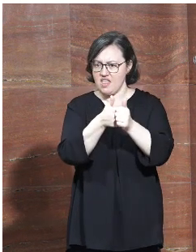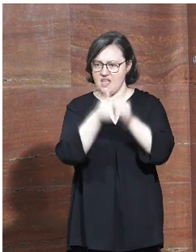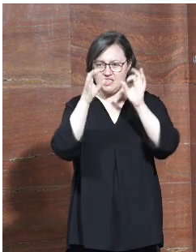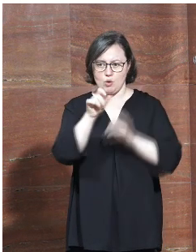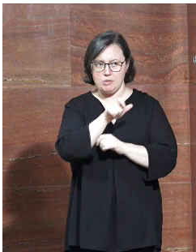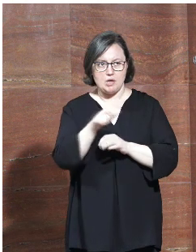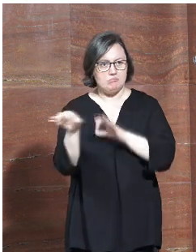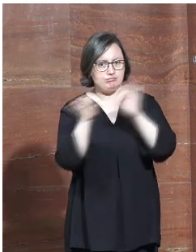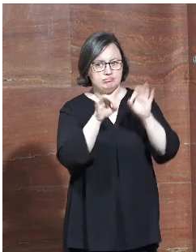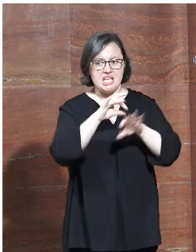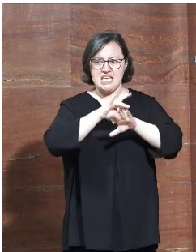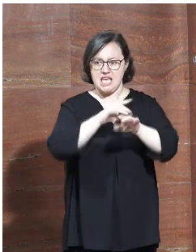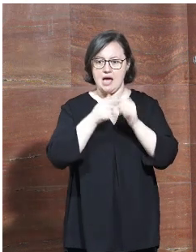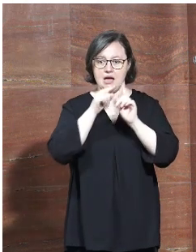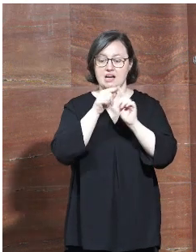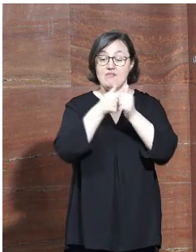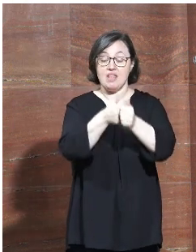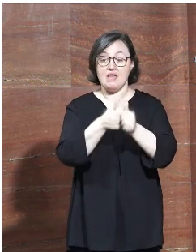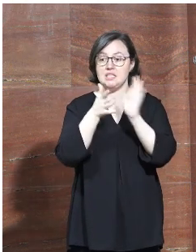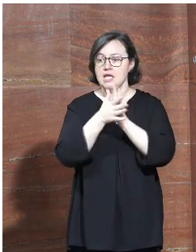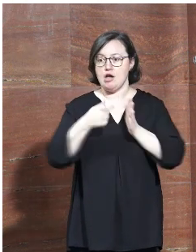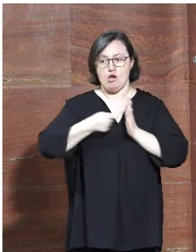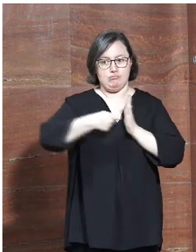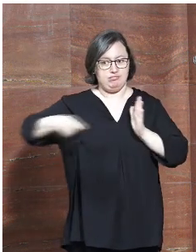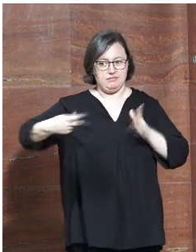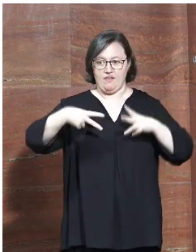muchas personas. Así que sin dilatar